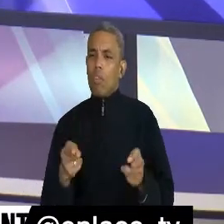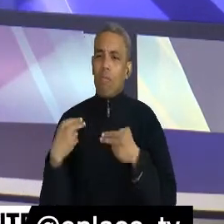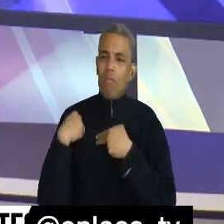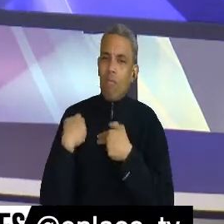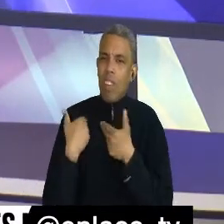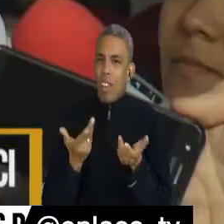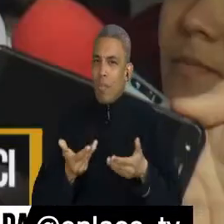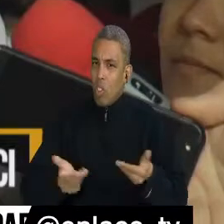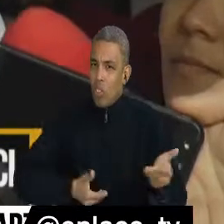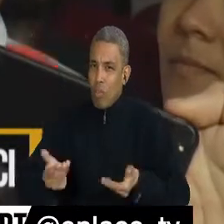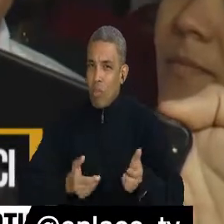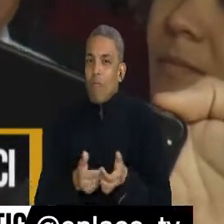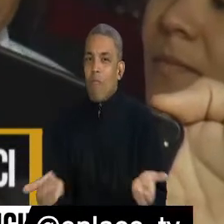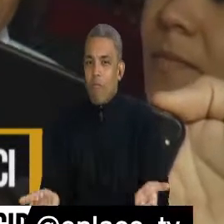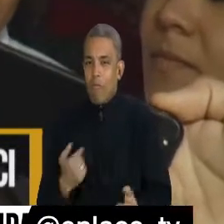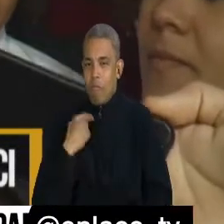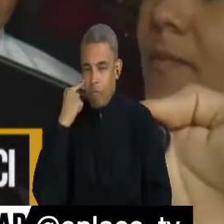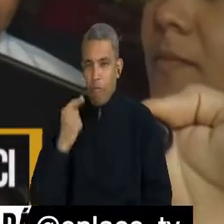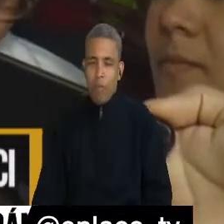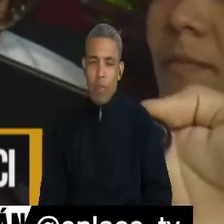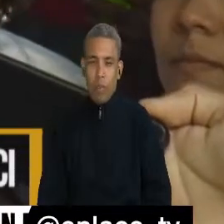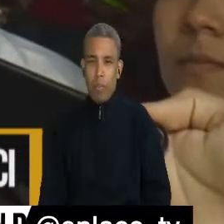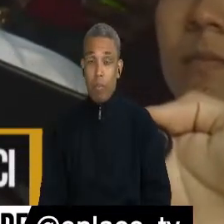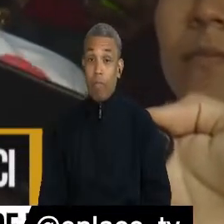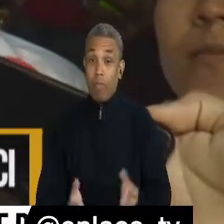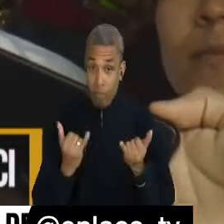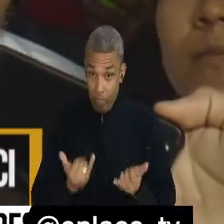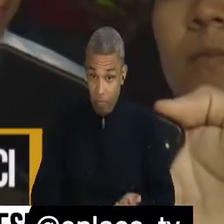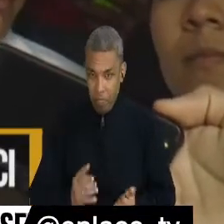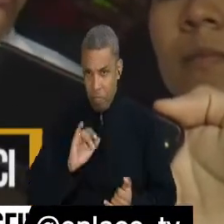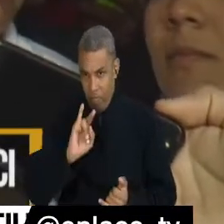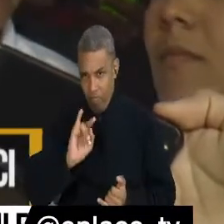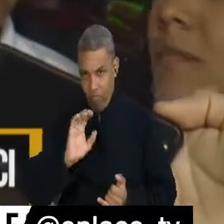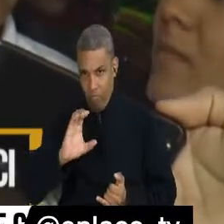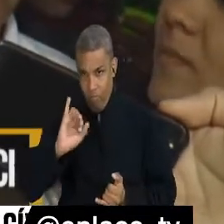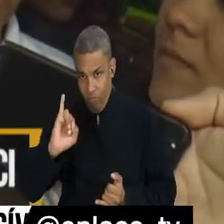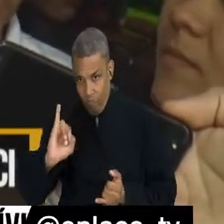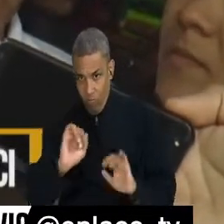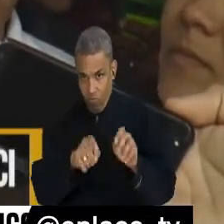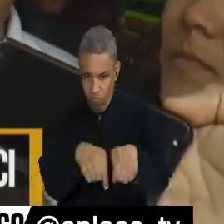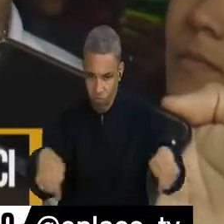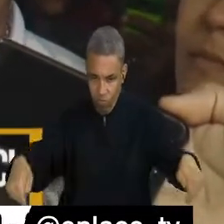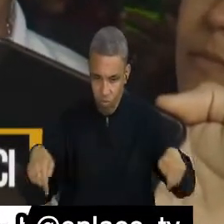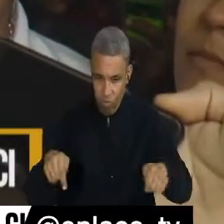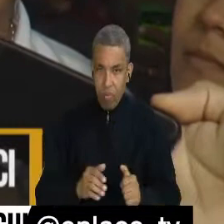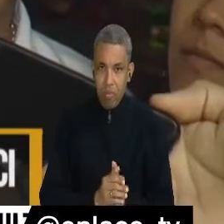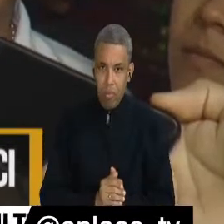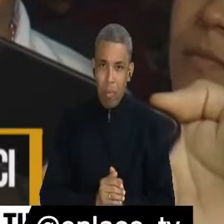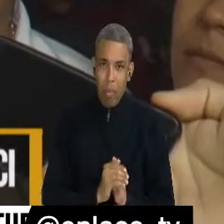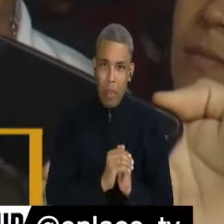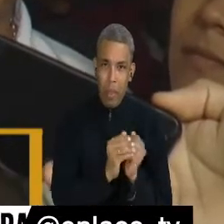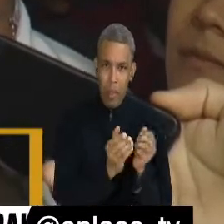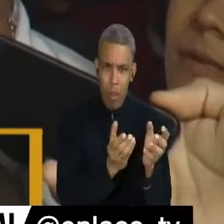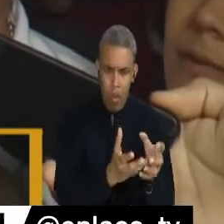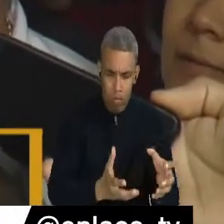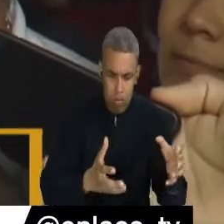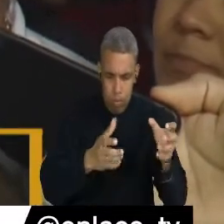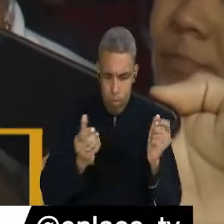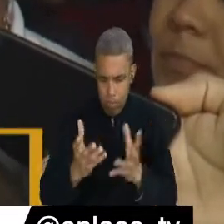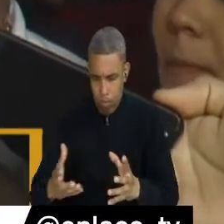ciudad. Bueno, hoy lo que estamos entregando es la unidad de cuidados intensivos. Vamos a tener 12 camas